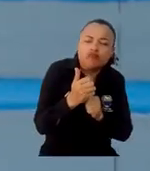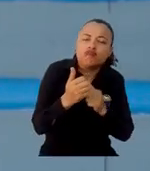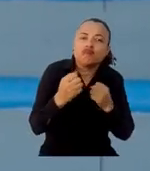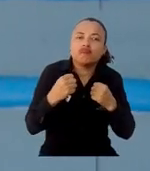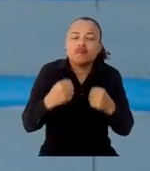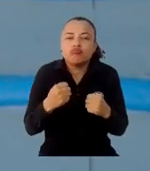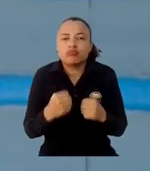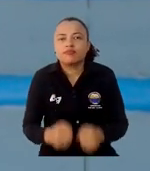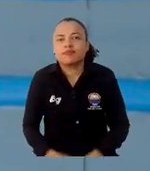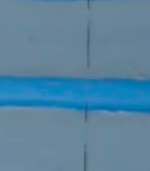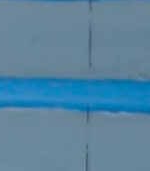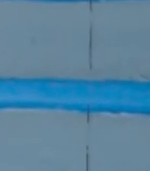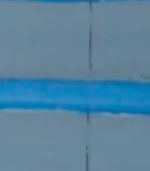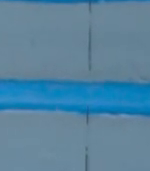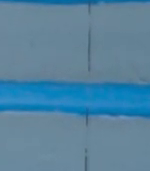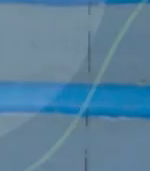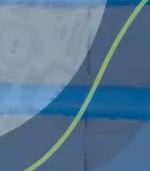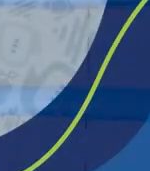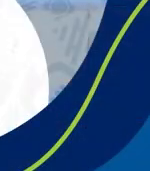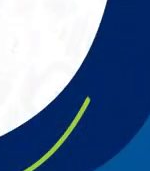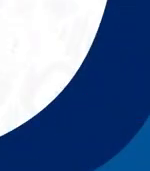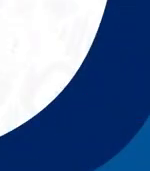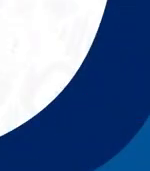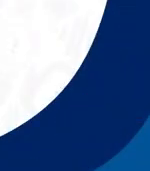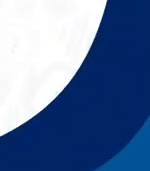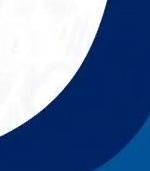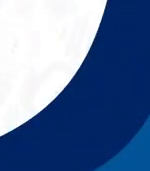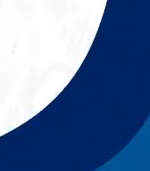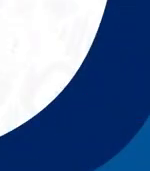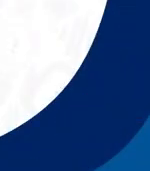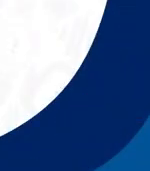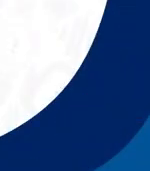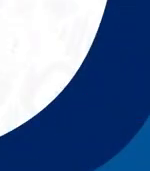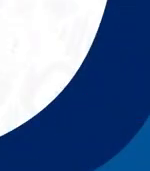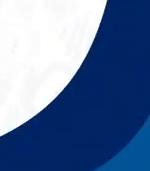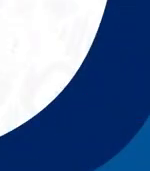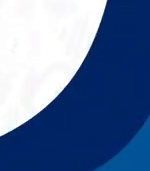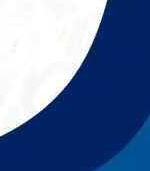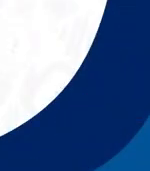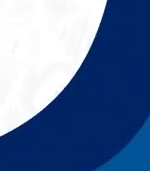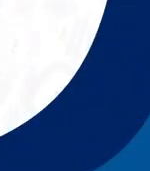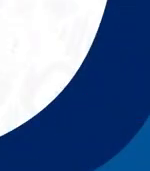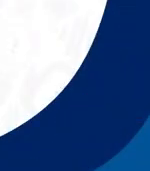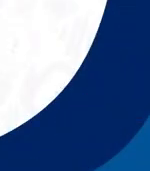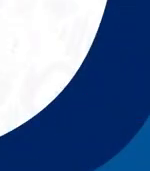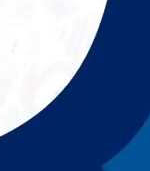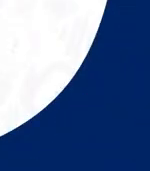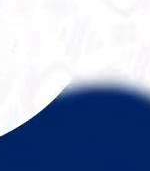dificultades. Universidad del Magdalena, aún más incluyente e innovadora.